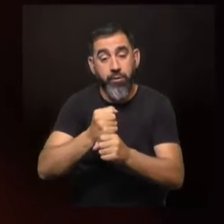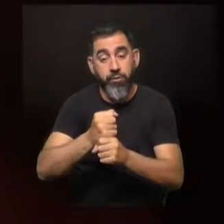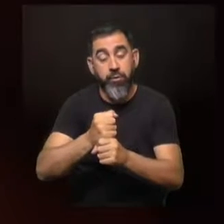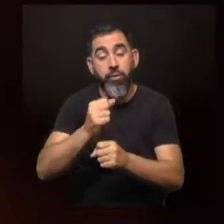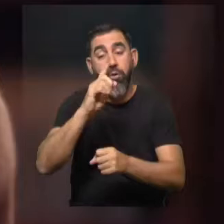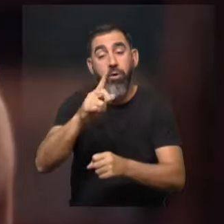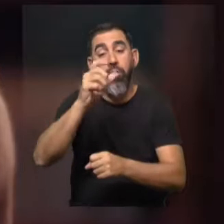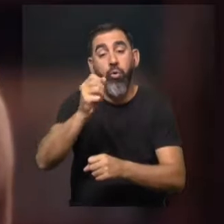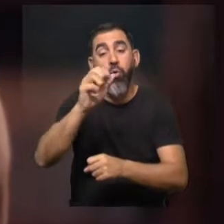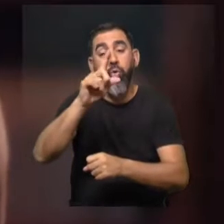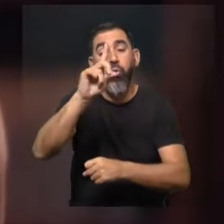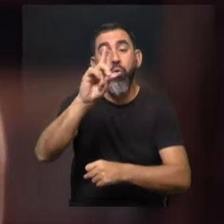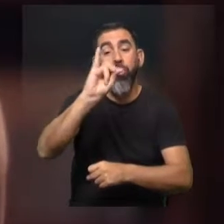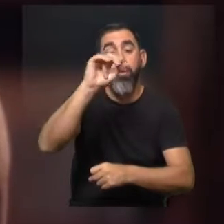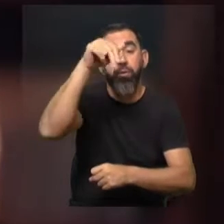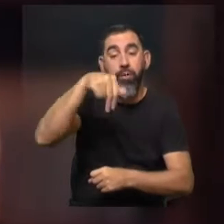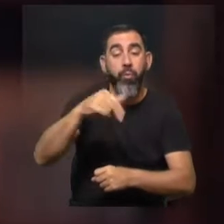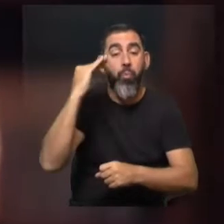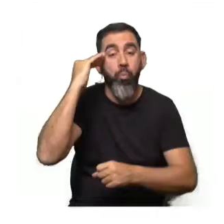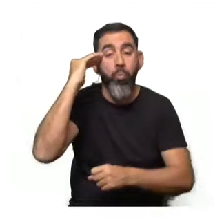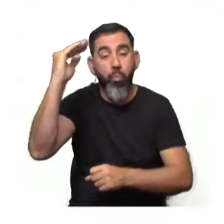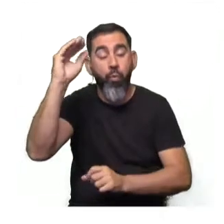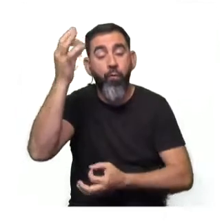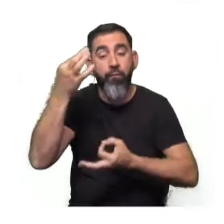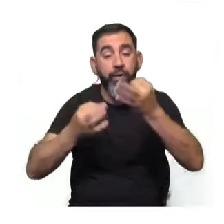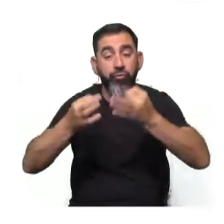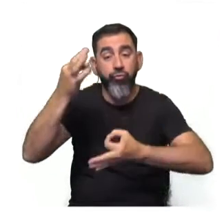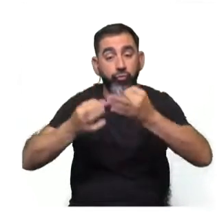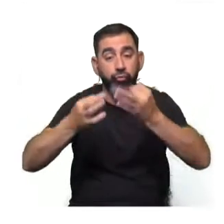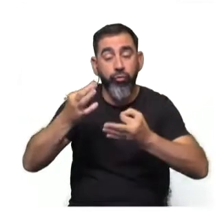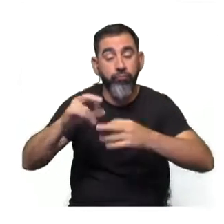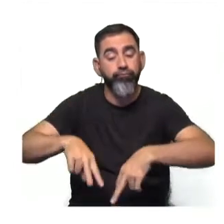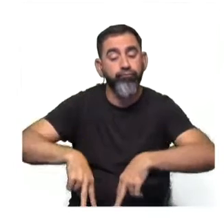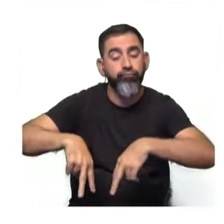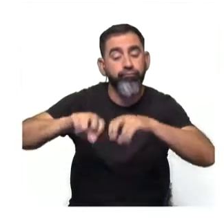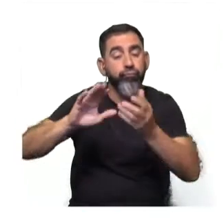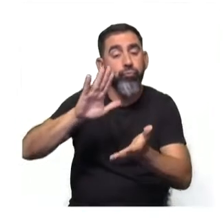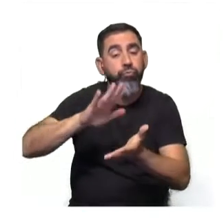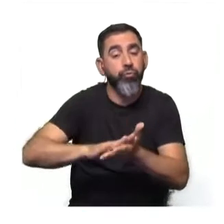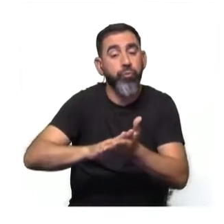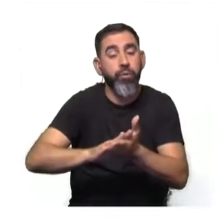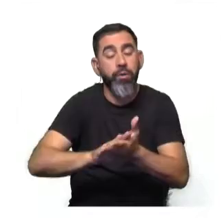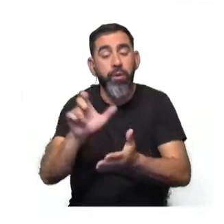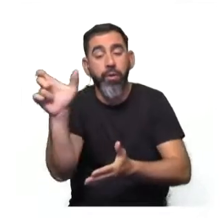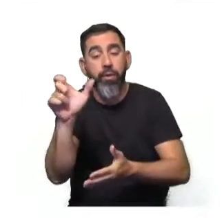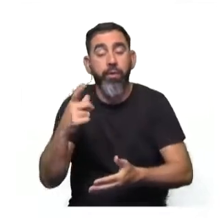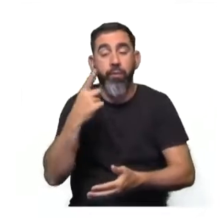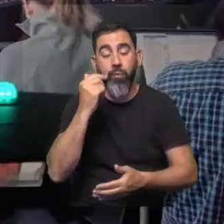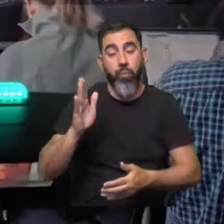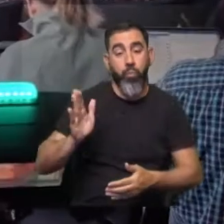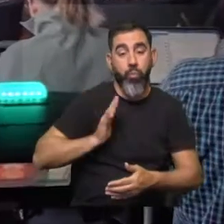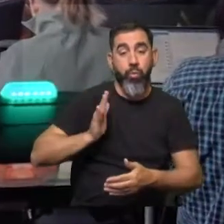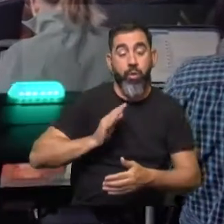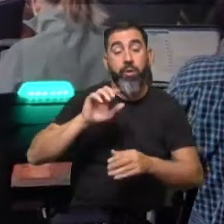año a Claudia Goldin, profesora de Economía de Harvard, por sus estudios pioneros sobre la brecha de género. Goldin,